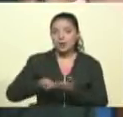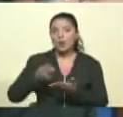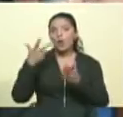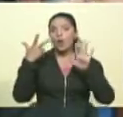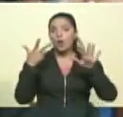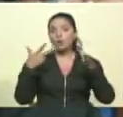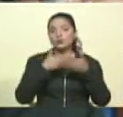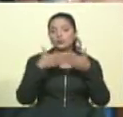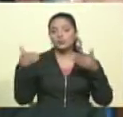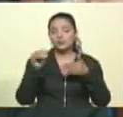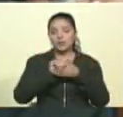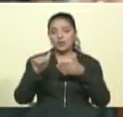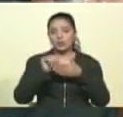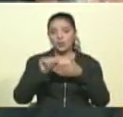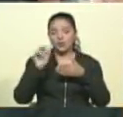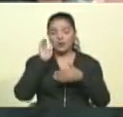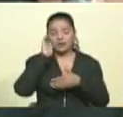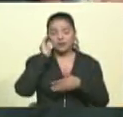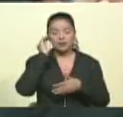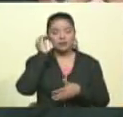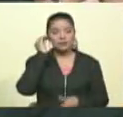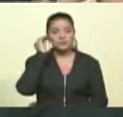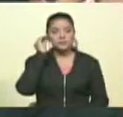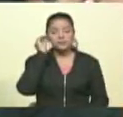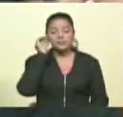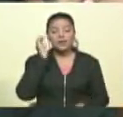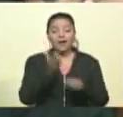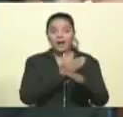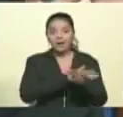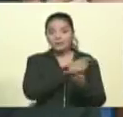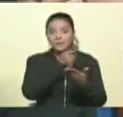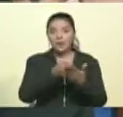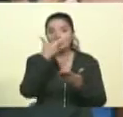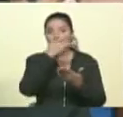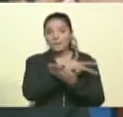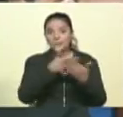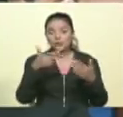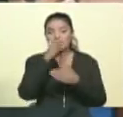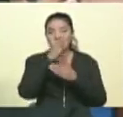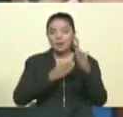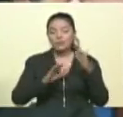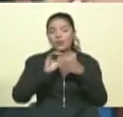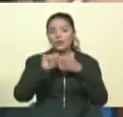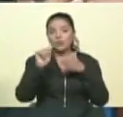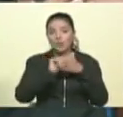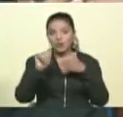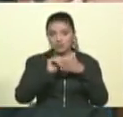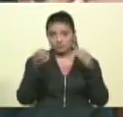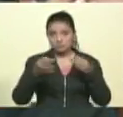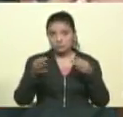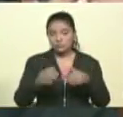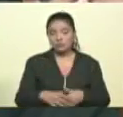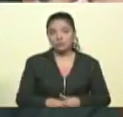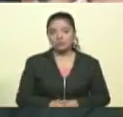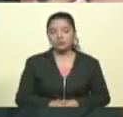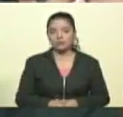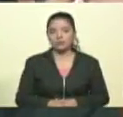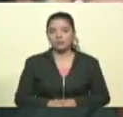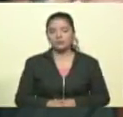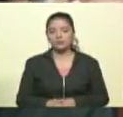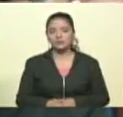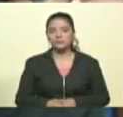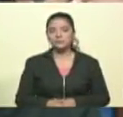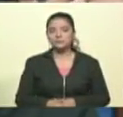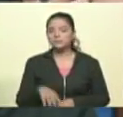millones de dólares, de los cuales pagó previamente 3 millones y medio de dólares, ¿verdad?, al